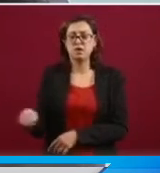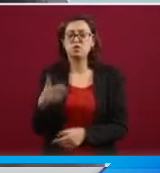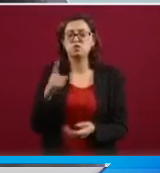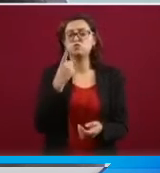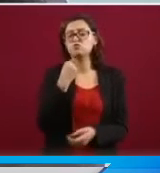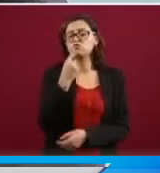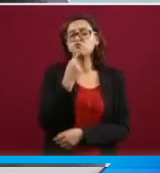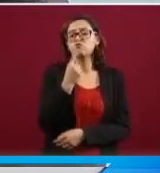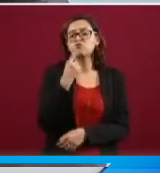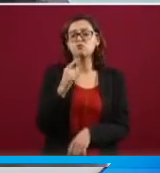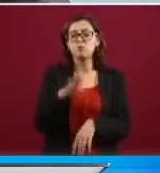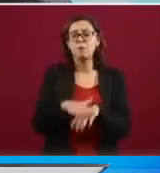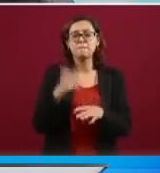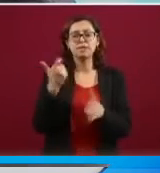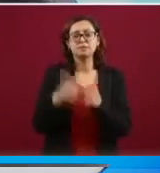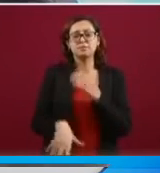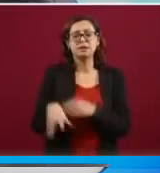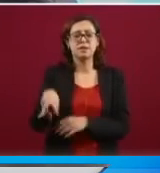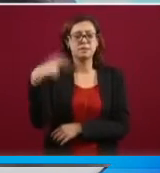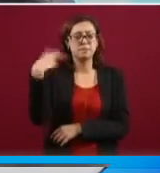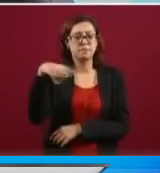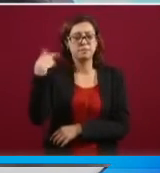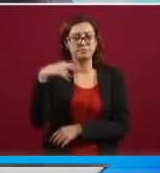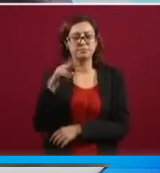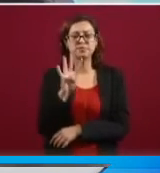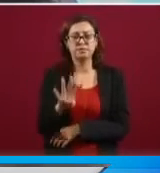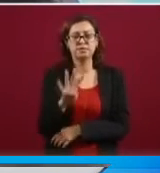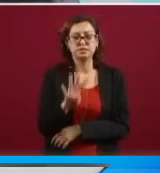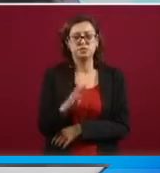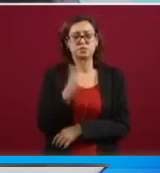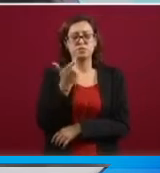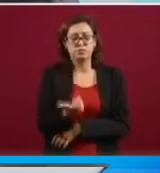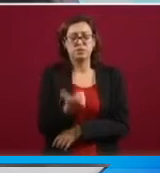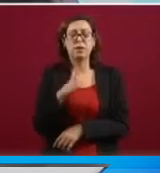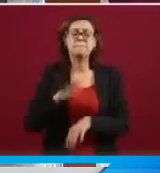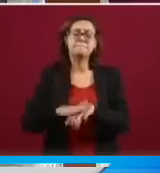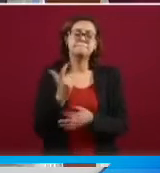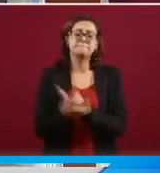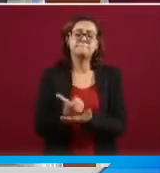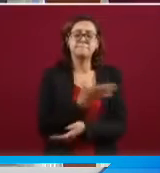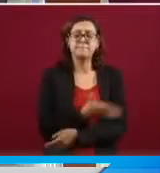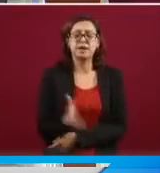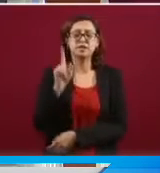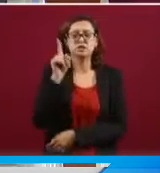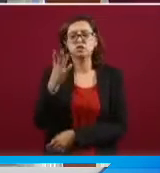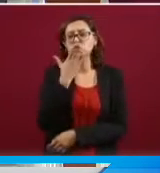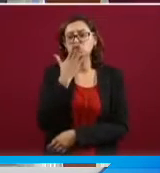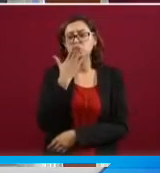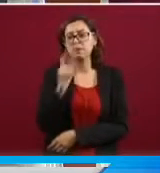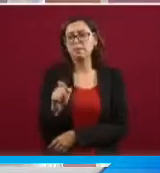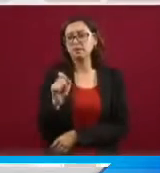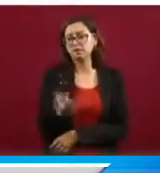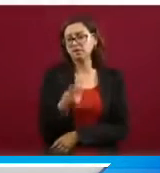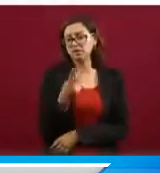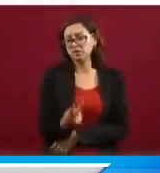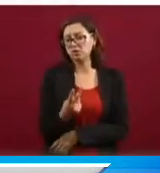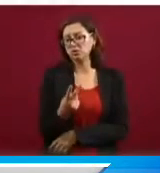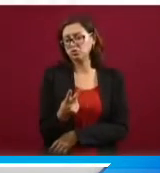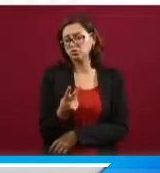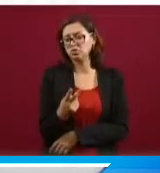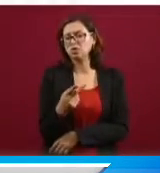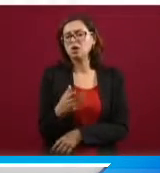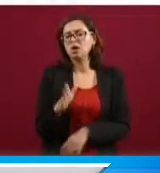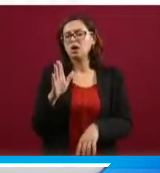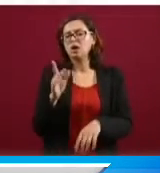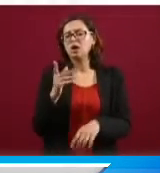19.20. Gasolina premium marca Total a 20.85. Diesel marca Total a 20.73. Gas LP